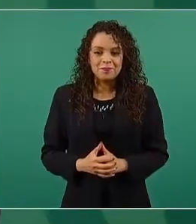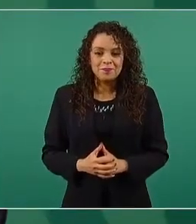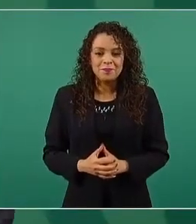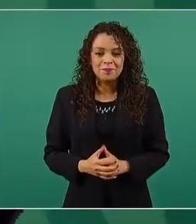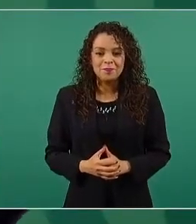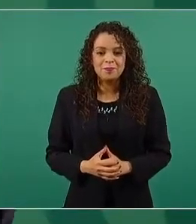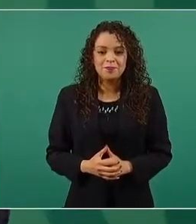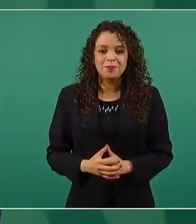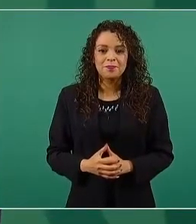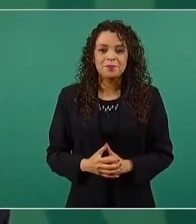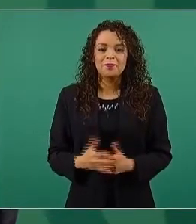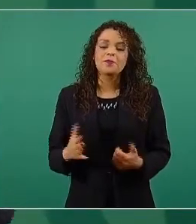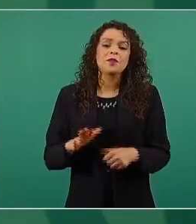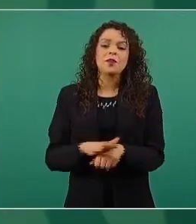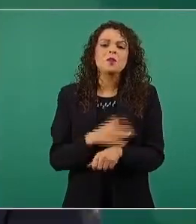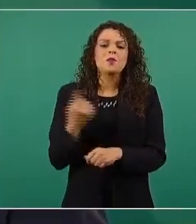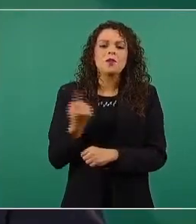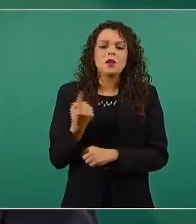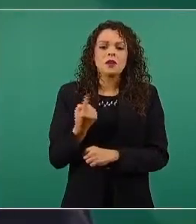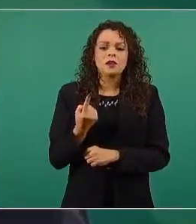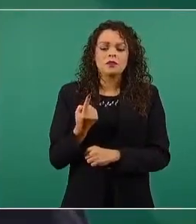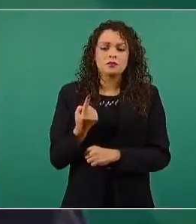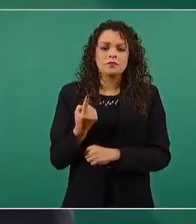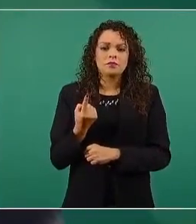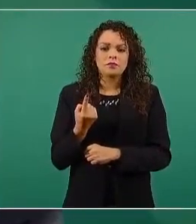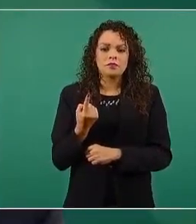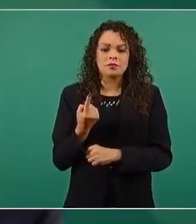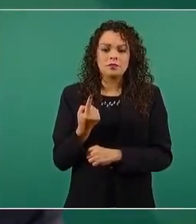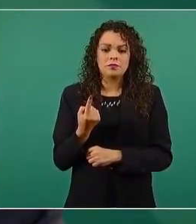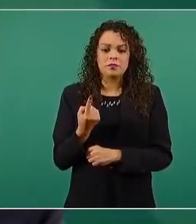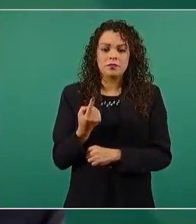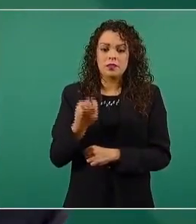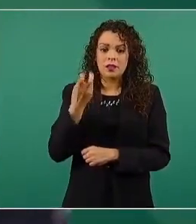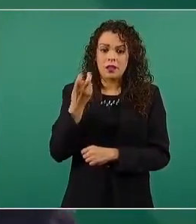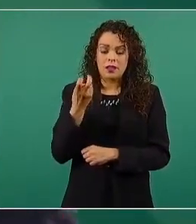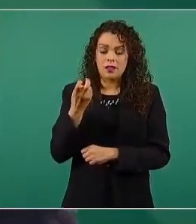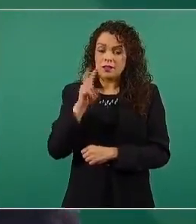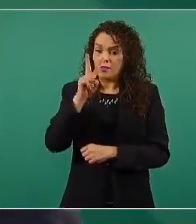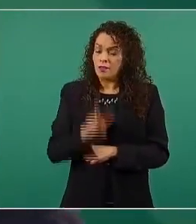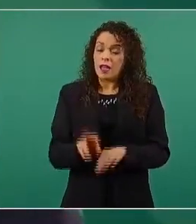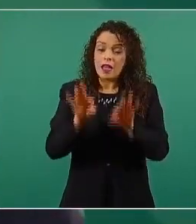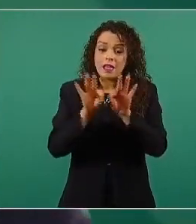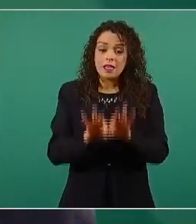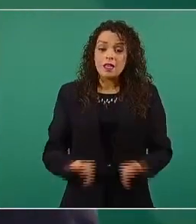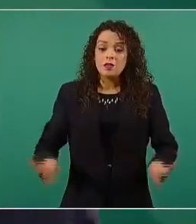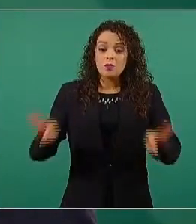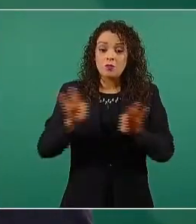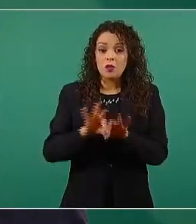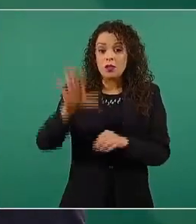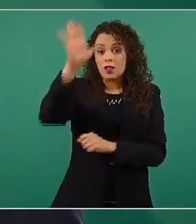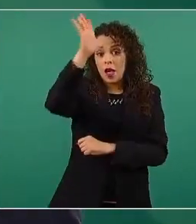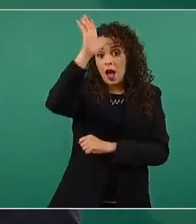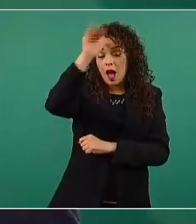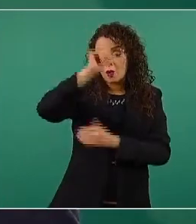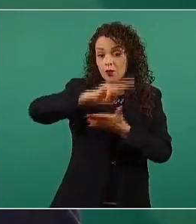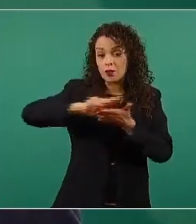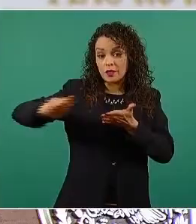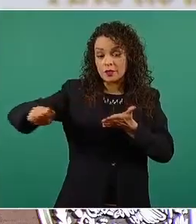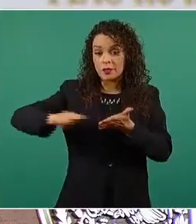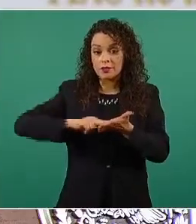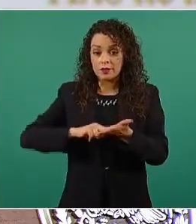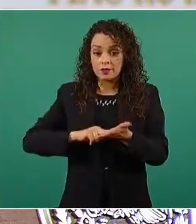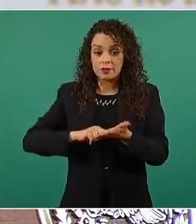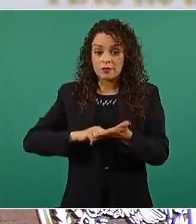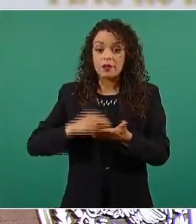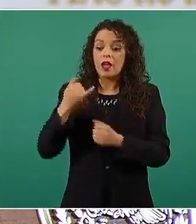porque esa integración, y de ahí la importancia del tratado y